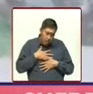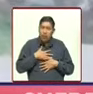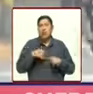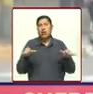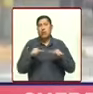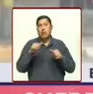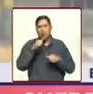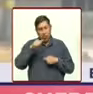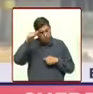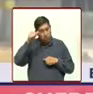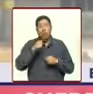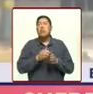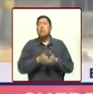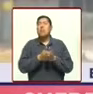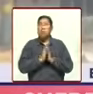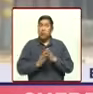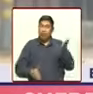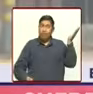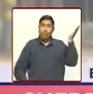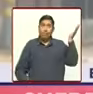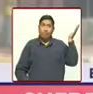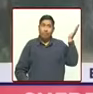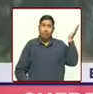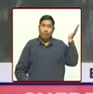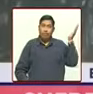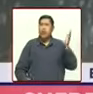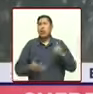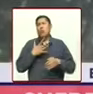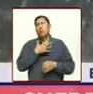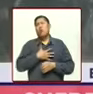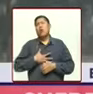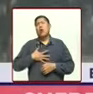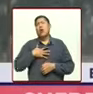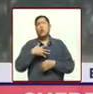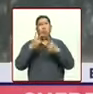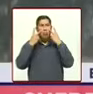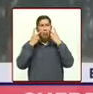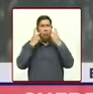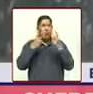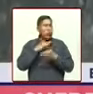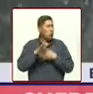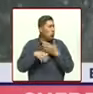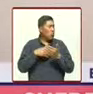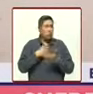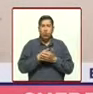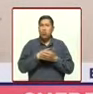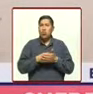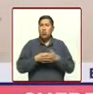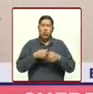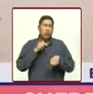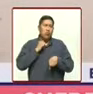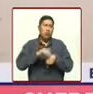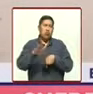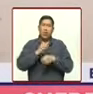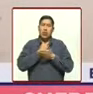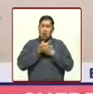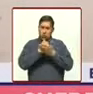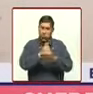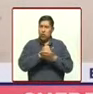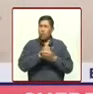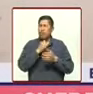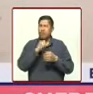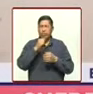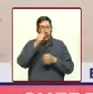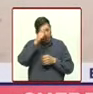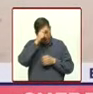¿no? Y pedimos pues a las autoridades, ¿no?, que vean todo esto, que manden ayuda, especialmente